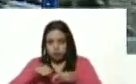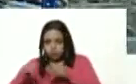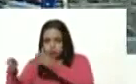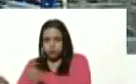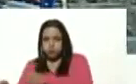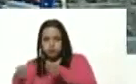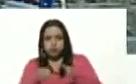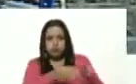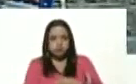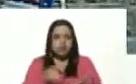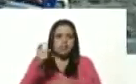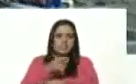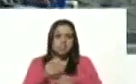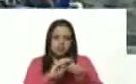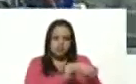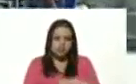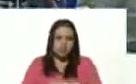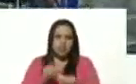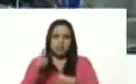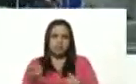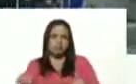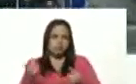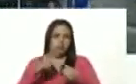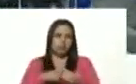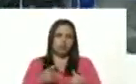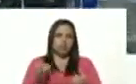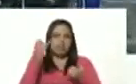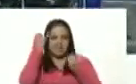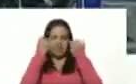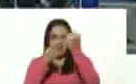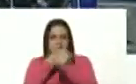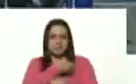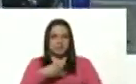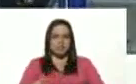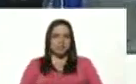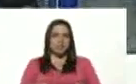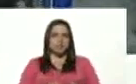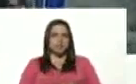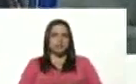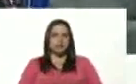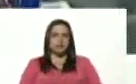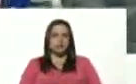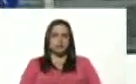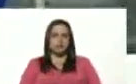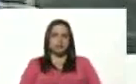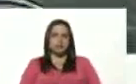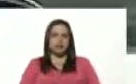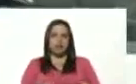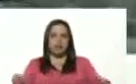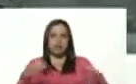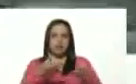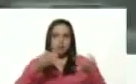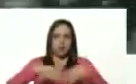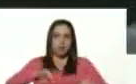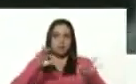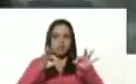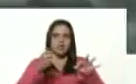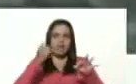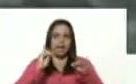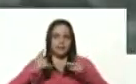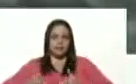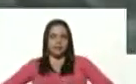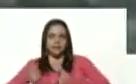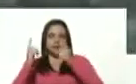reparaciones. Además, también incorporando un concepto, presidente, de brigadas especializadas, que nos está